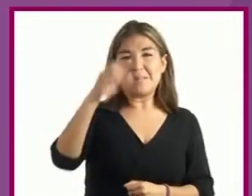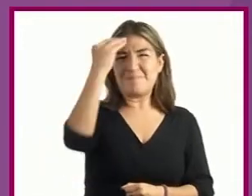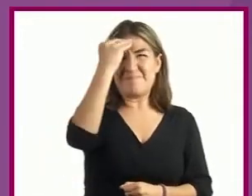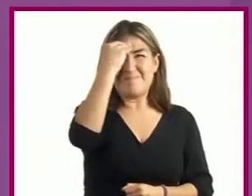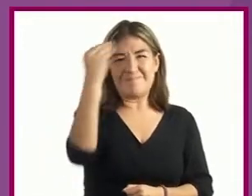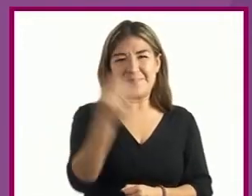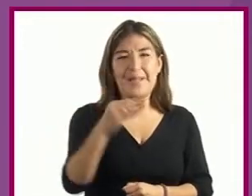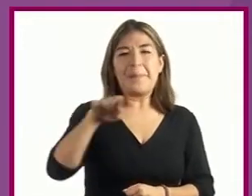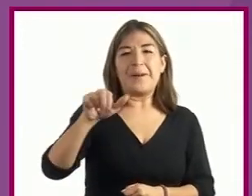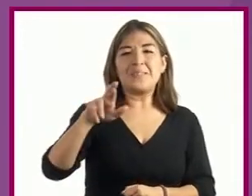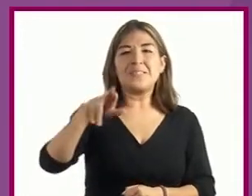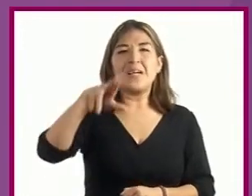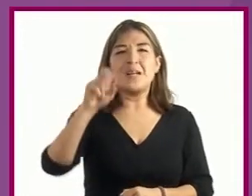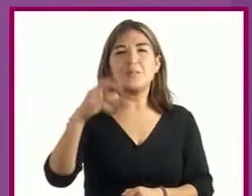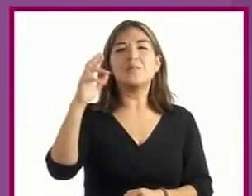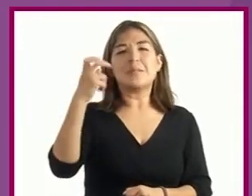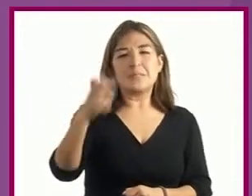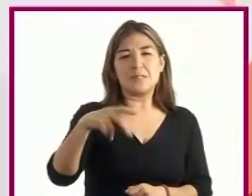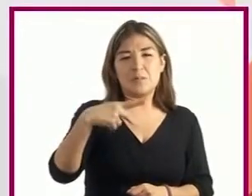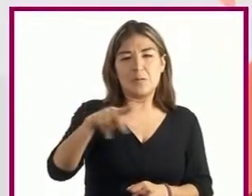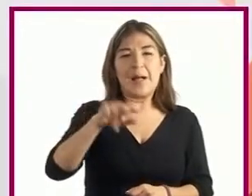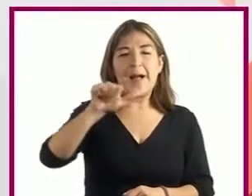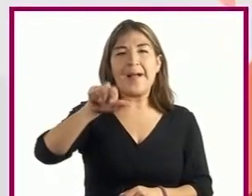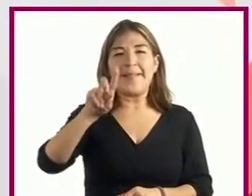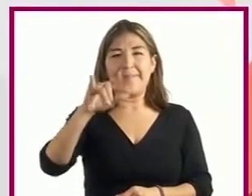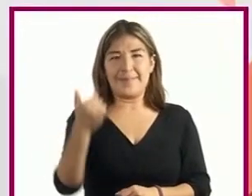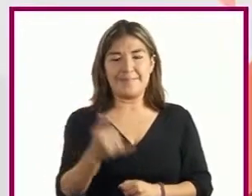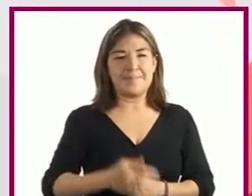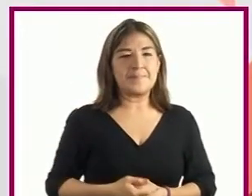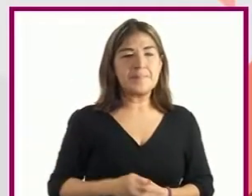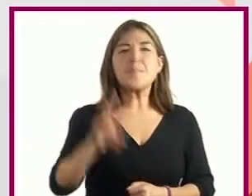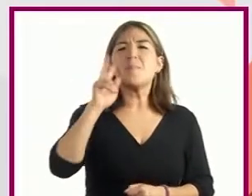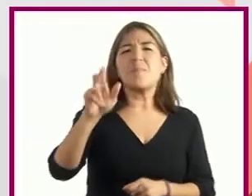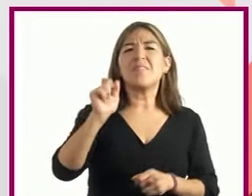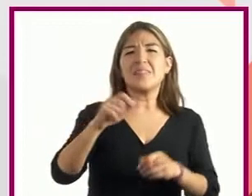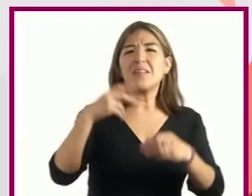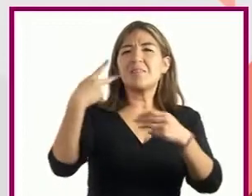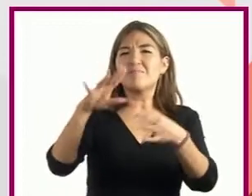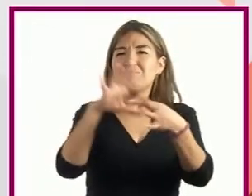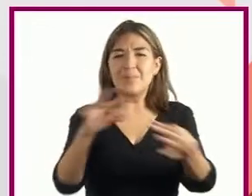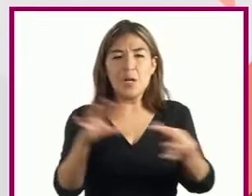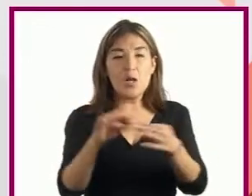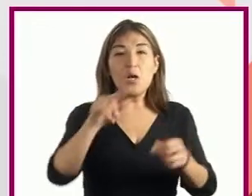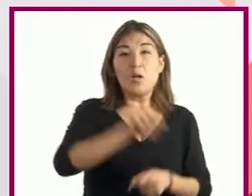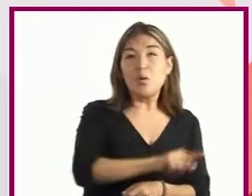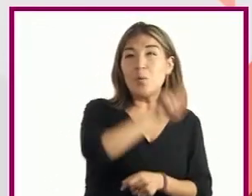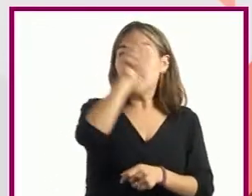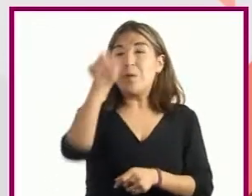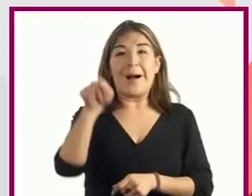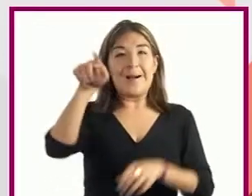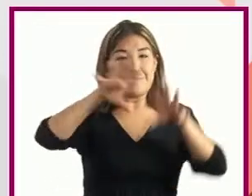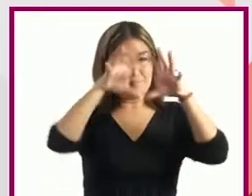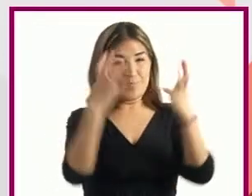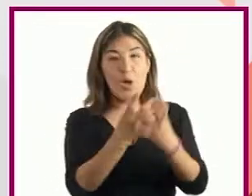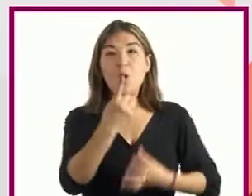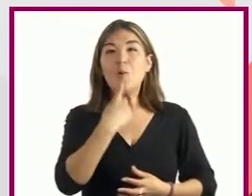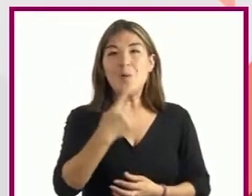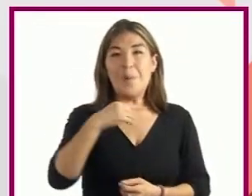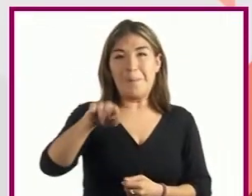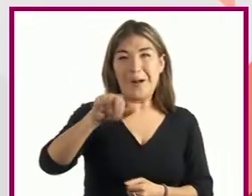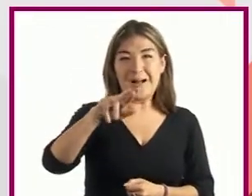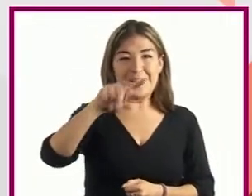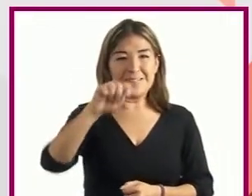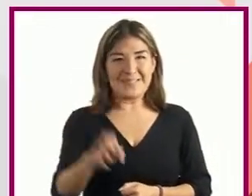del escritor estadounidense Andy Weir. Esta nos narra que durante una misión a Marte de la nave tripulada Ares